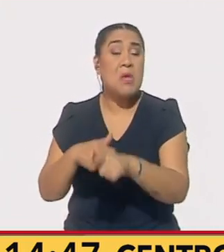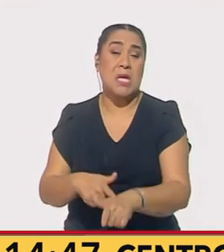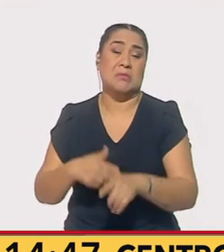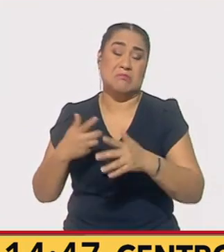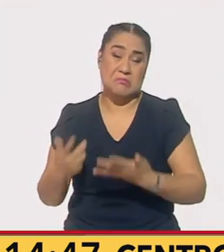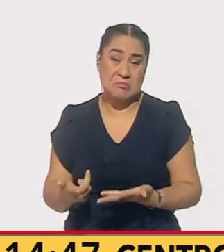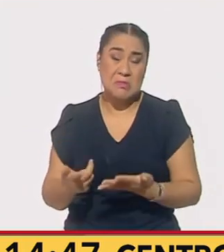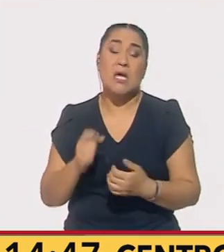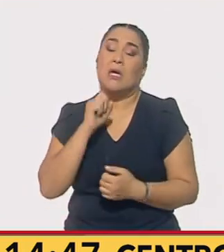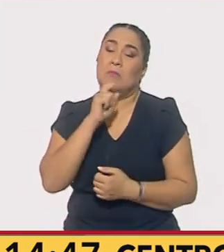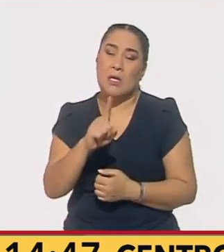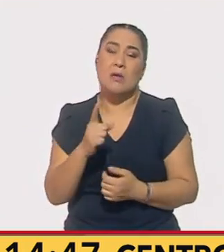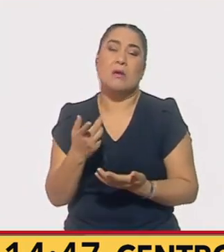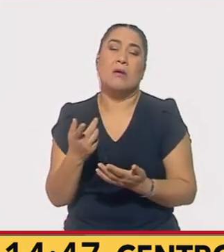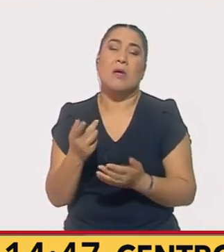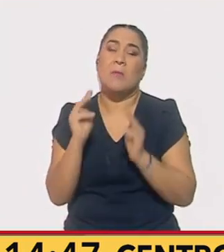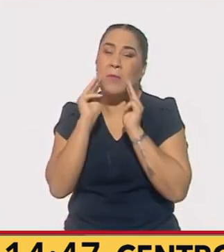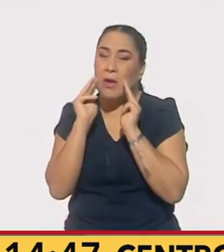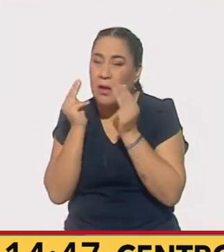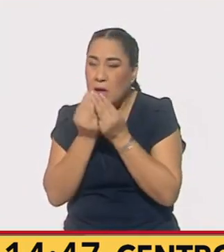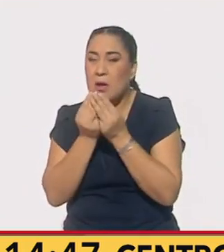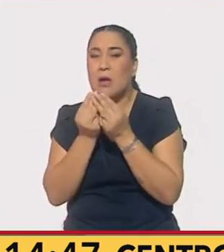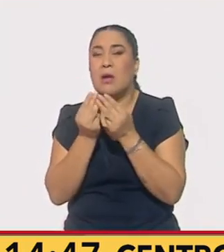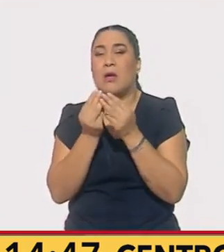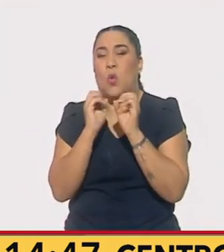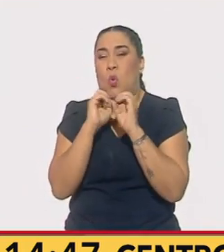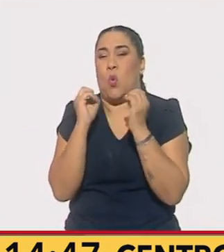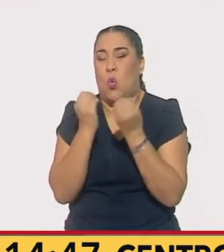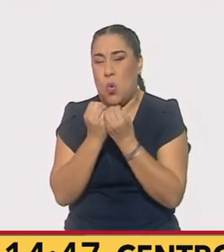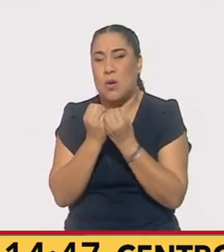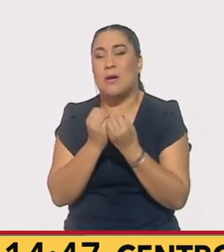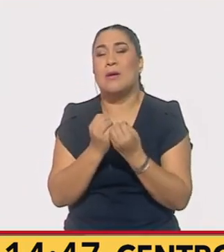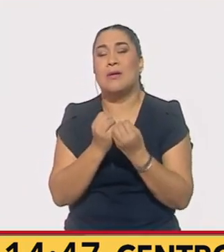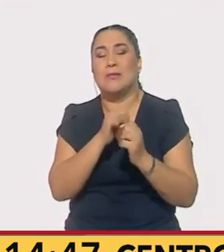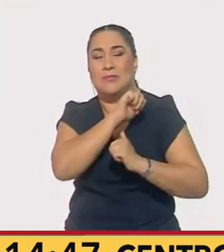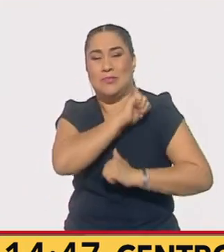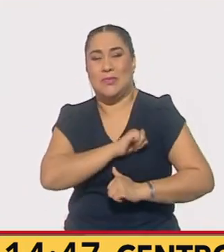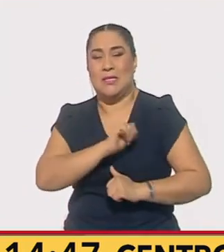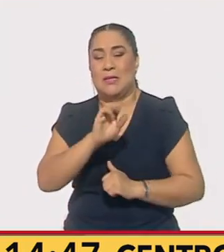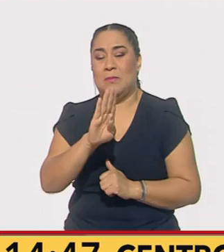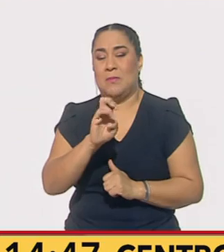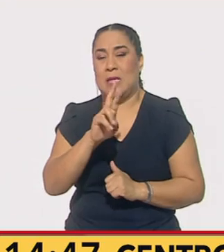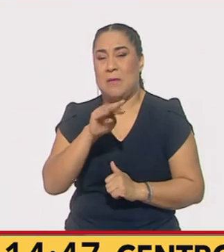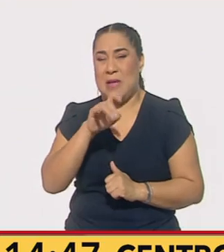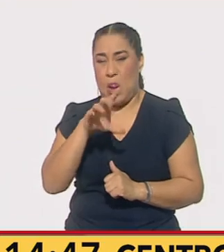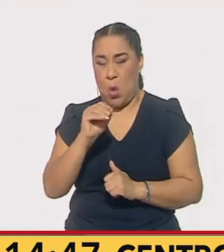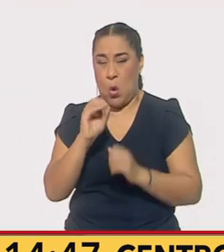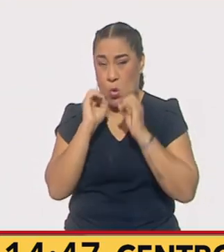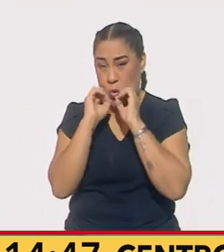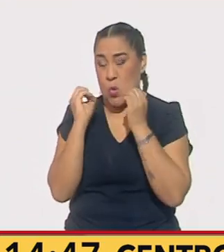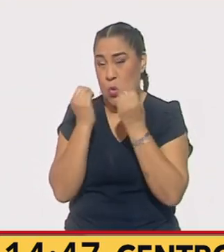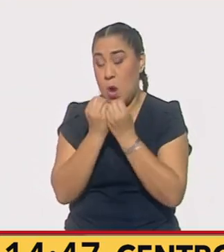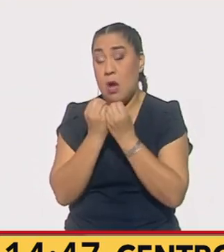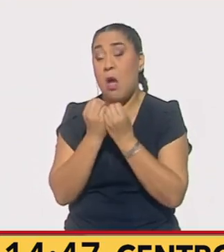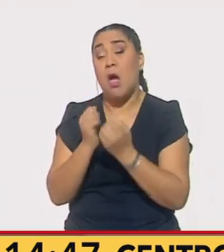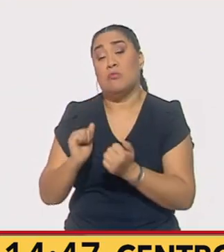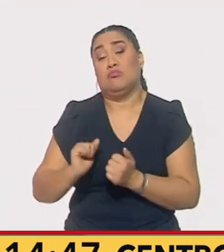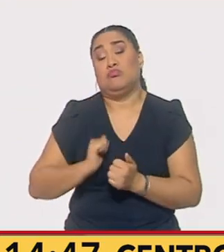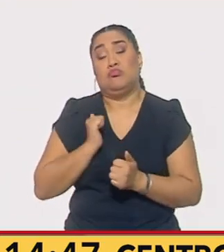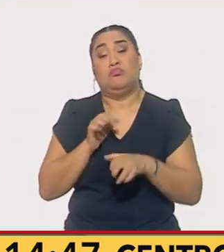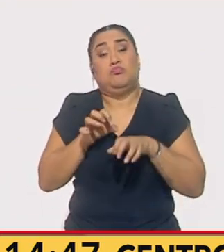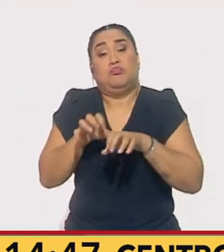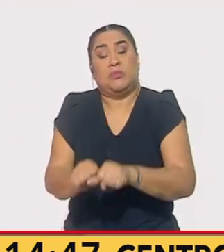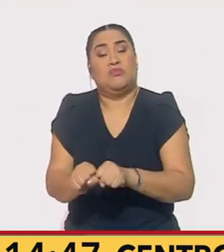las organizaciones de los narcotraficantes, como es el Comando Vermelho, pues tienen su coto de poder en las